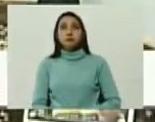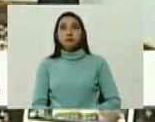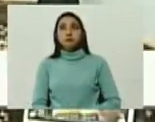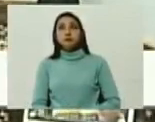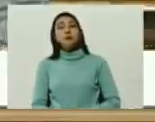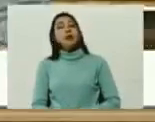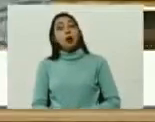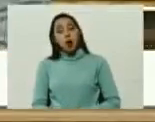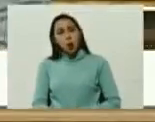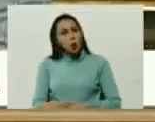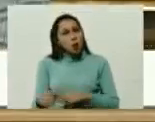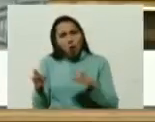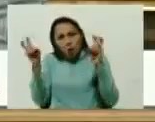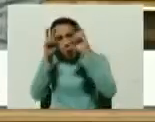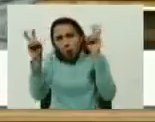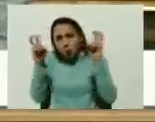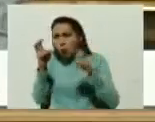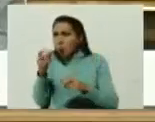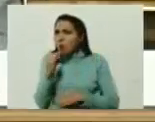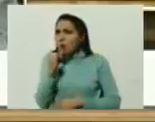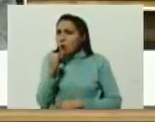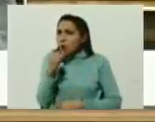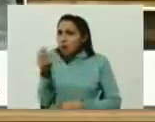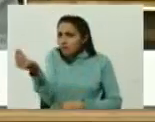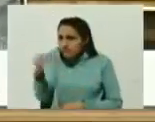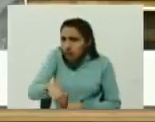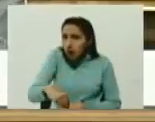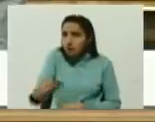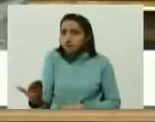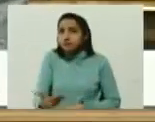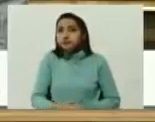algún punto de información adicional